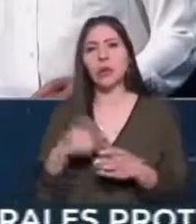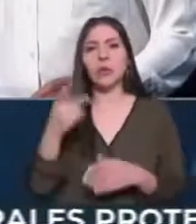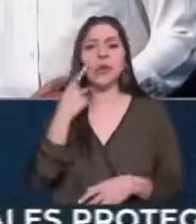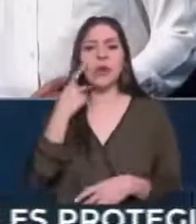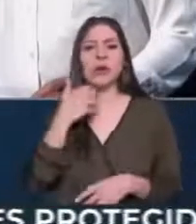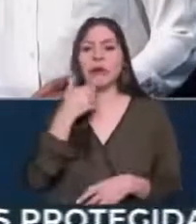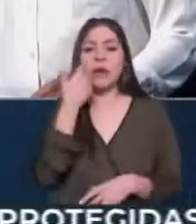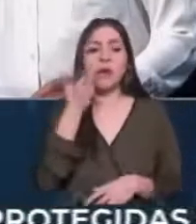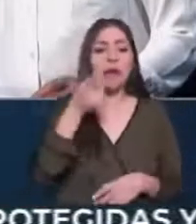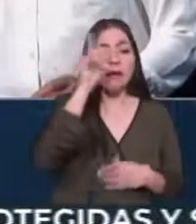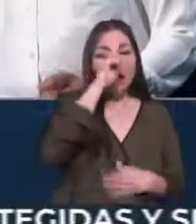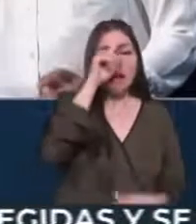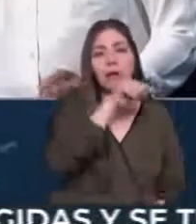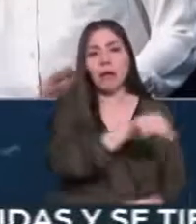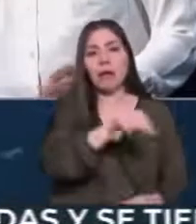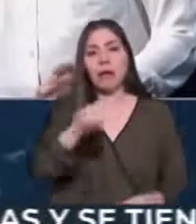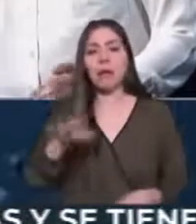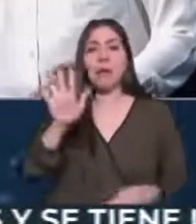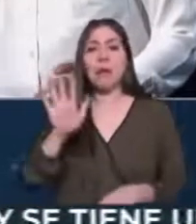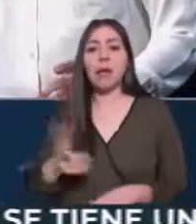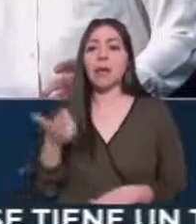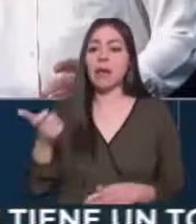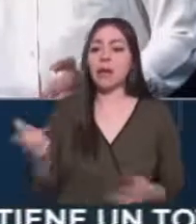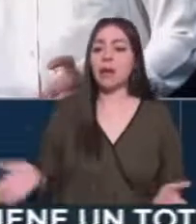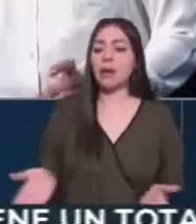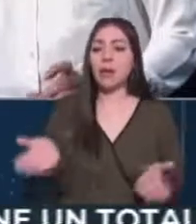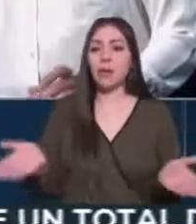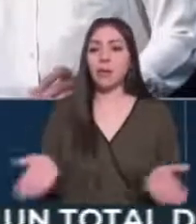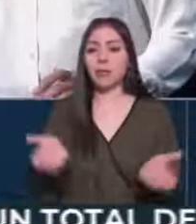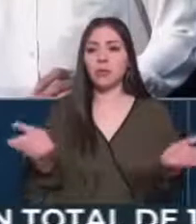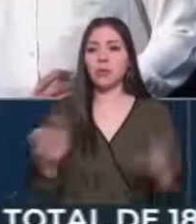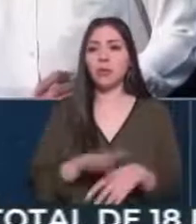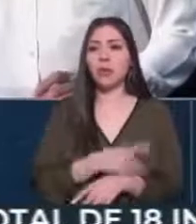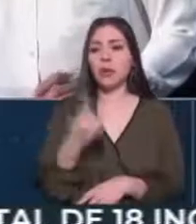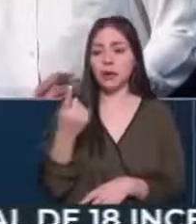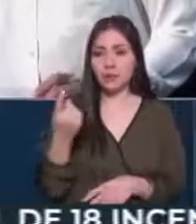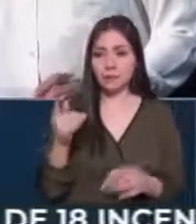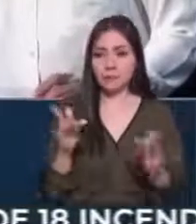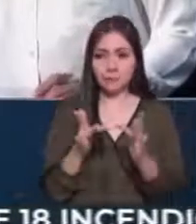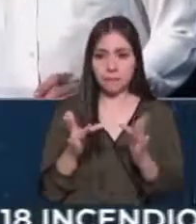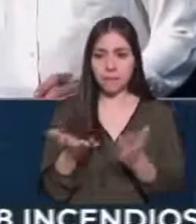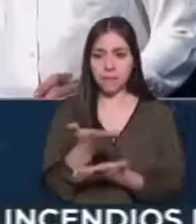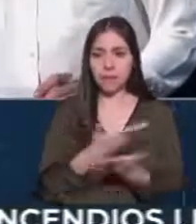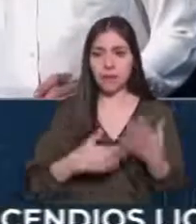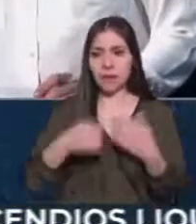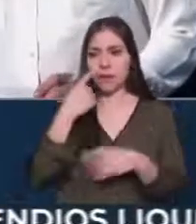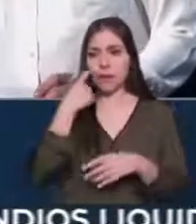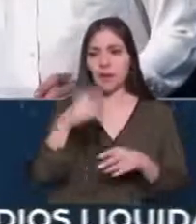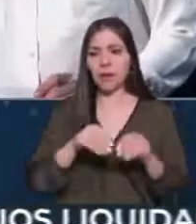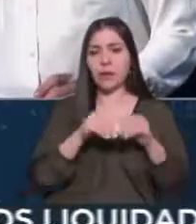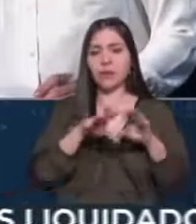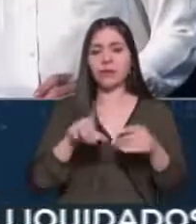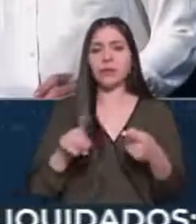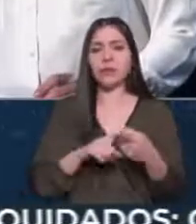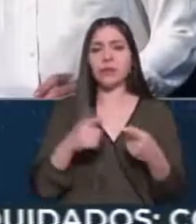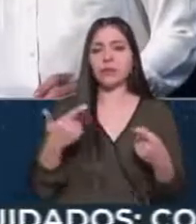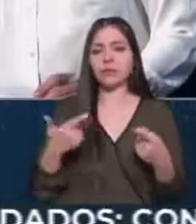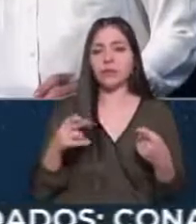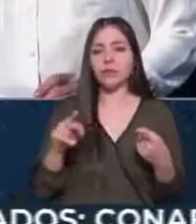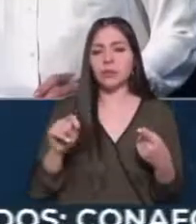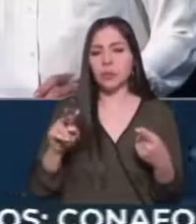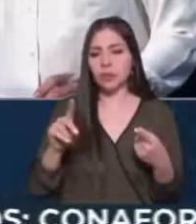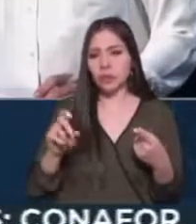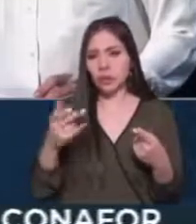están queriendo orientar con dinero, porque se está pautando en las redes sociales, a Gustavo de Hoyos,